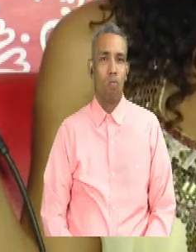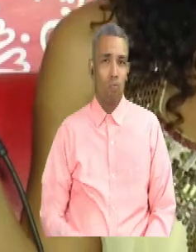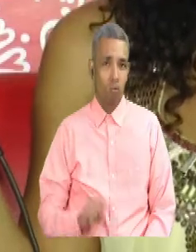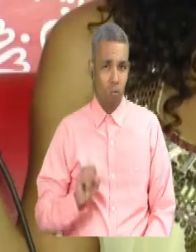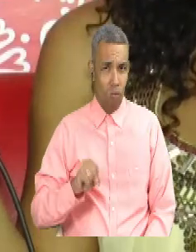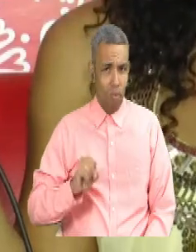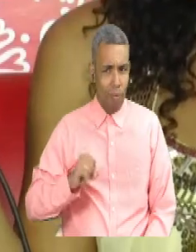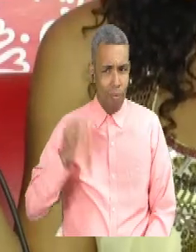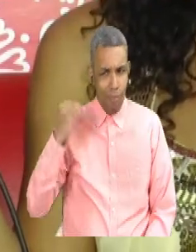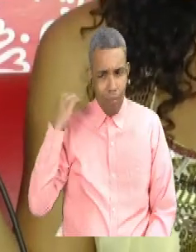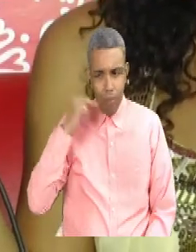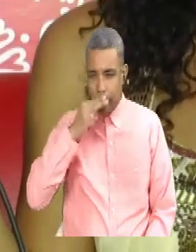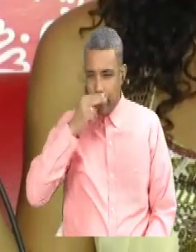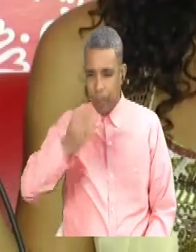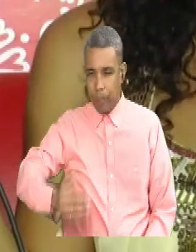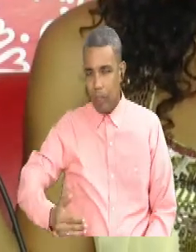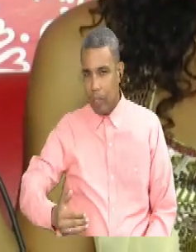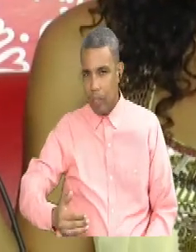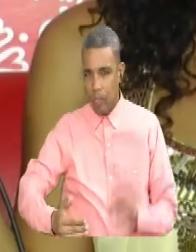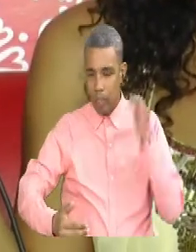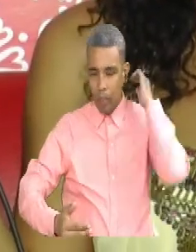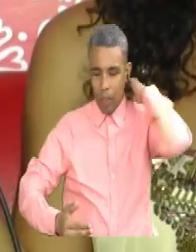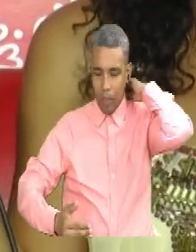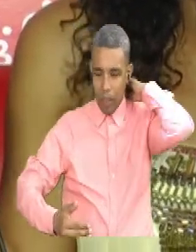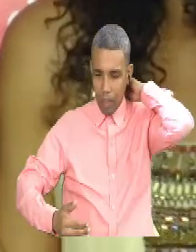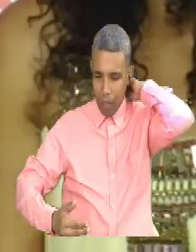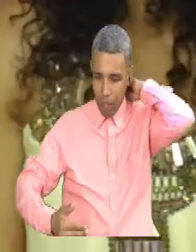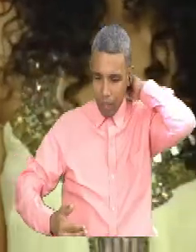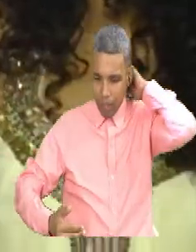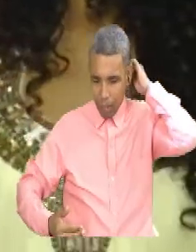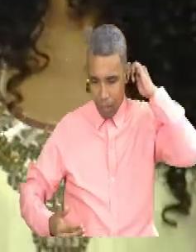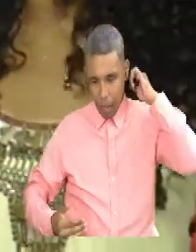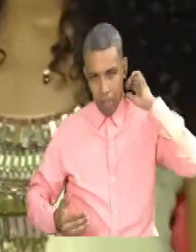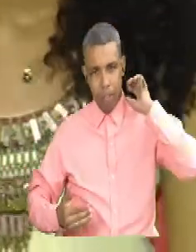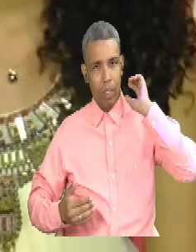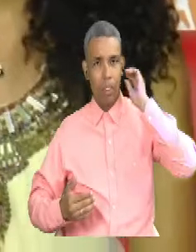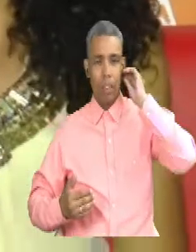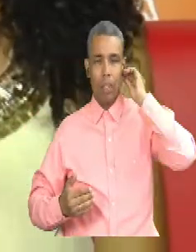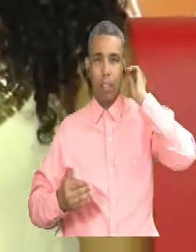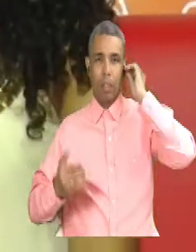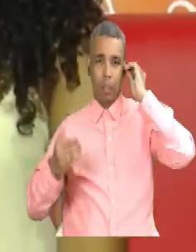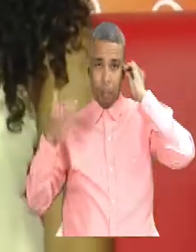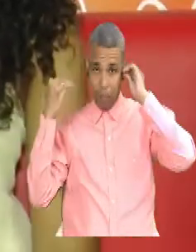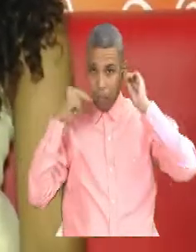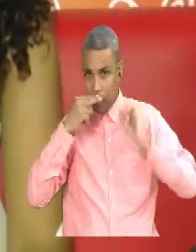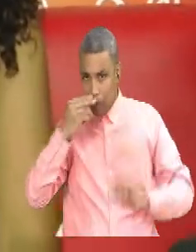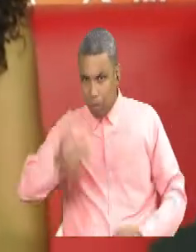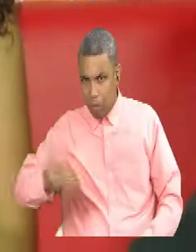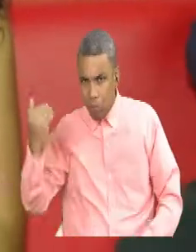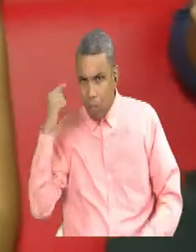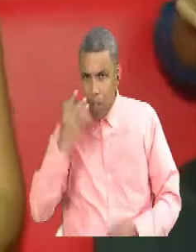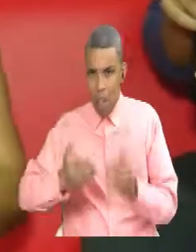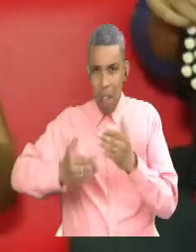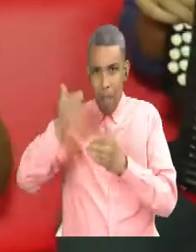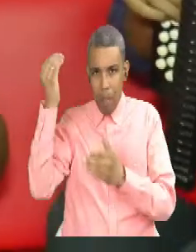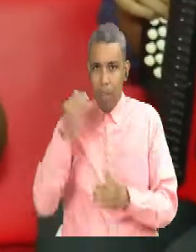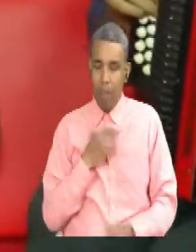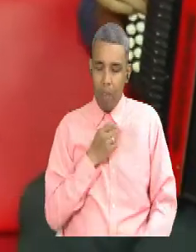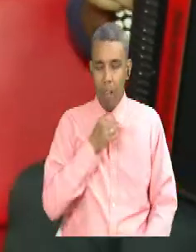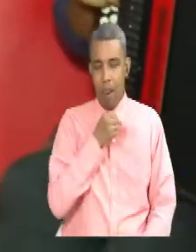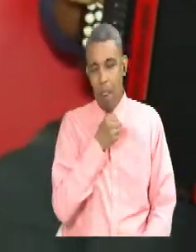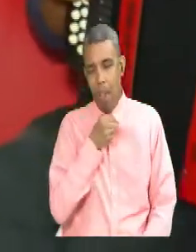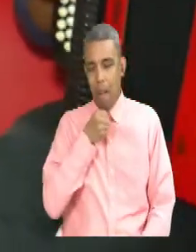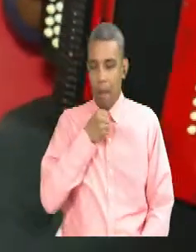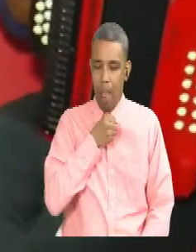colegio, con un proyecto de grado que me tocó presentar. Fue un conjunto vallenato del trabajo que hicimos. ¿Y en qué momento de tu vida empiezas a tomar la